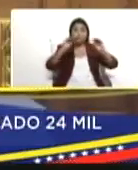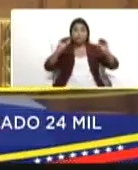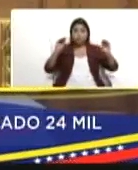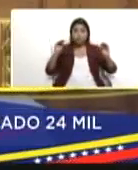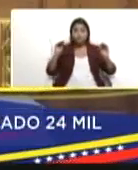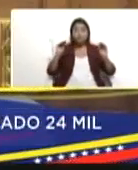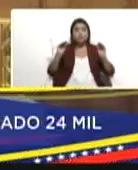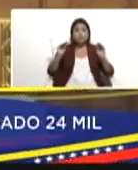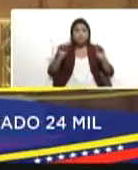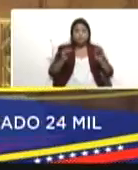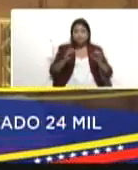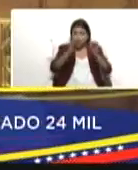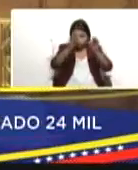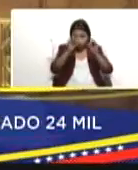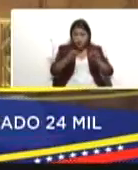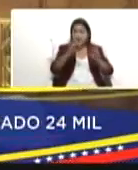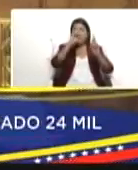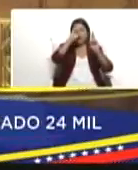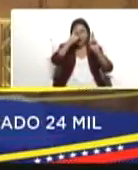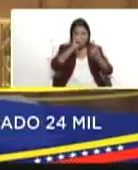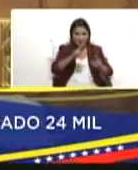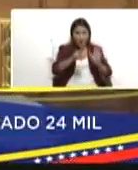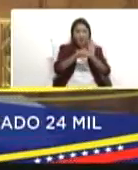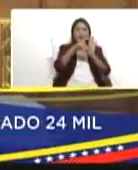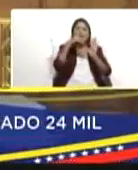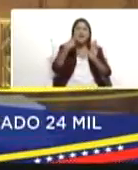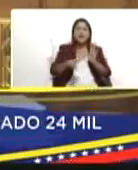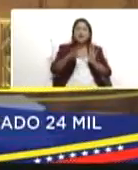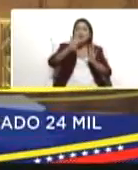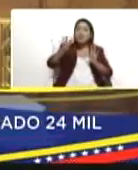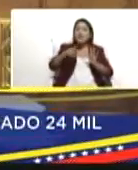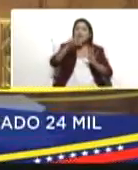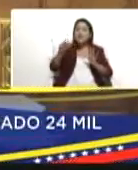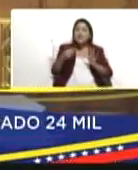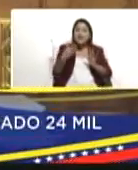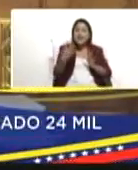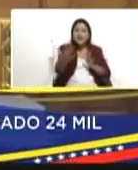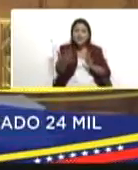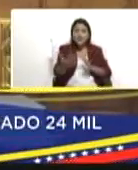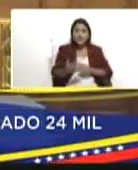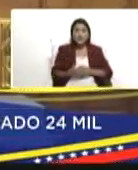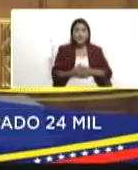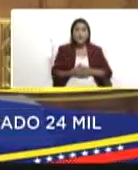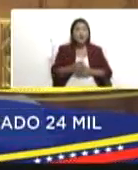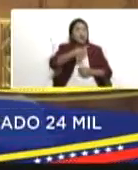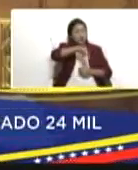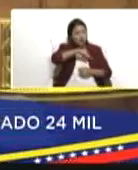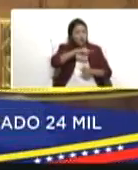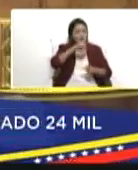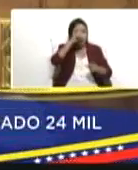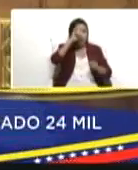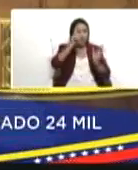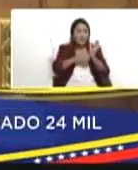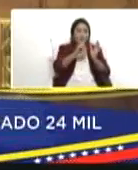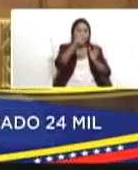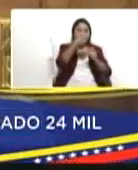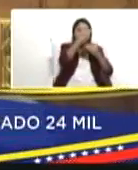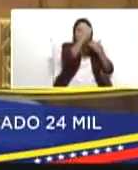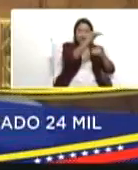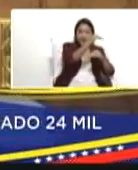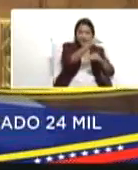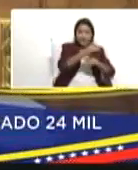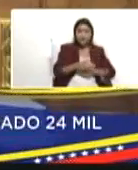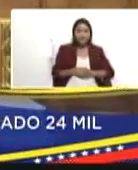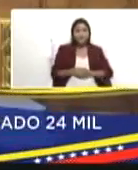contundente del respeto de los Derechos sobre la guayan esquiva meta cumplida en una primera fase